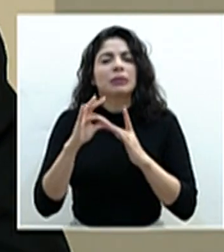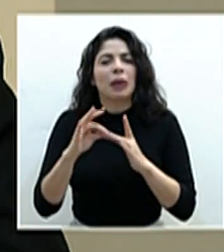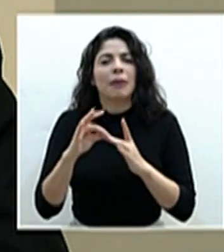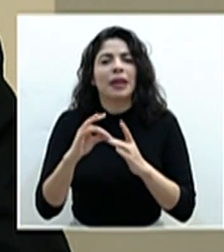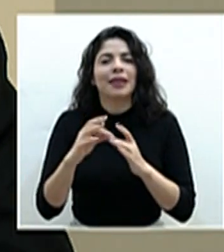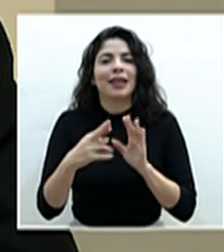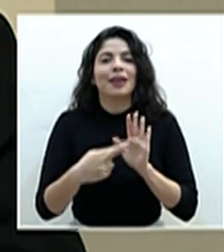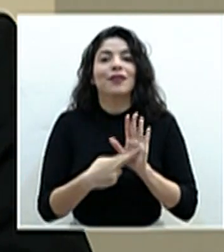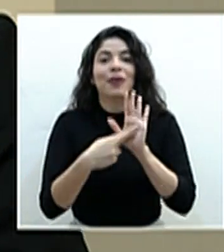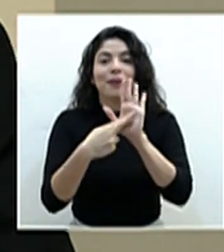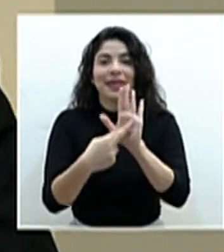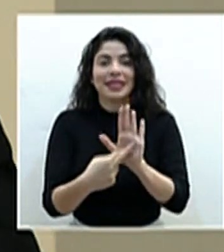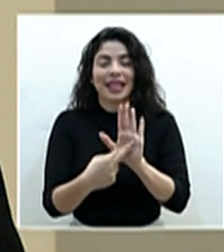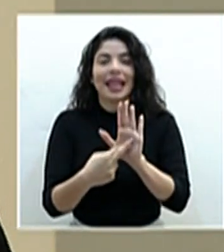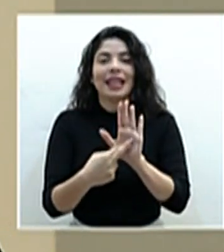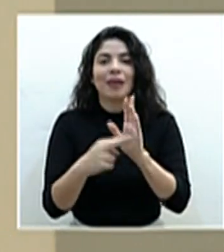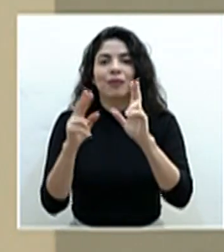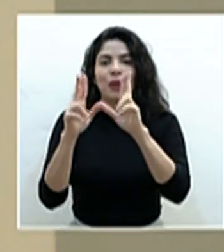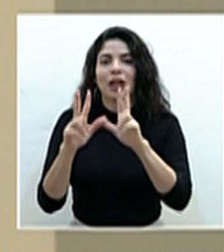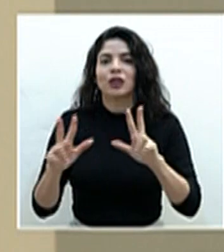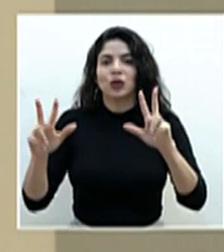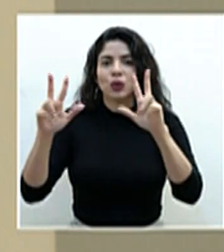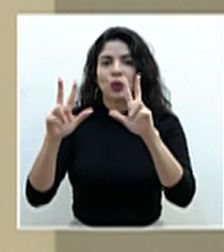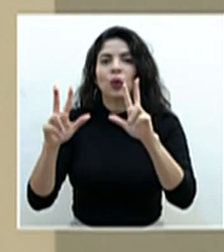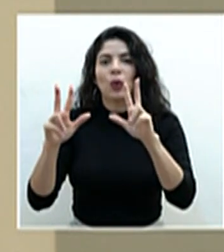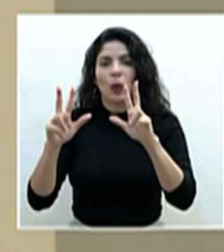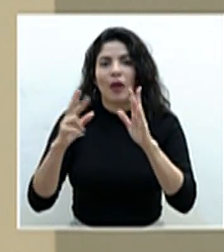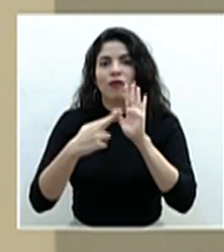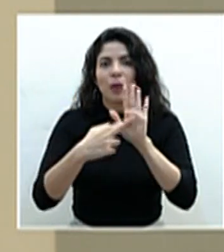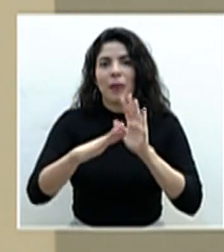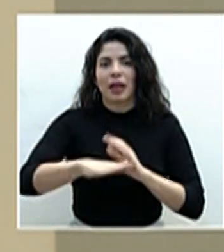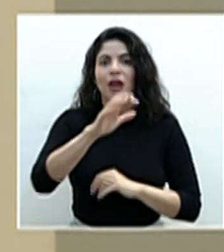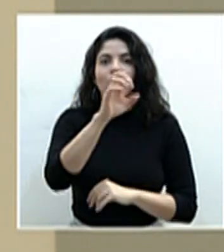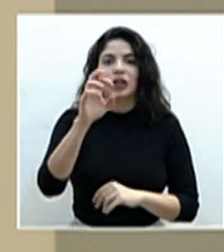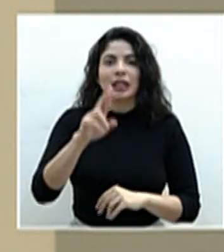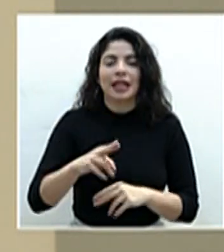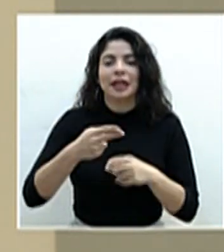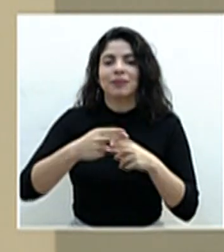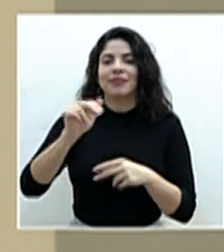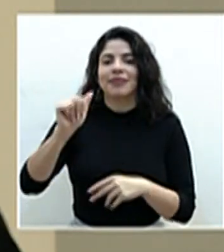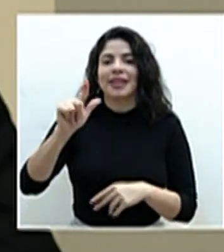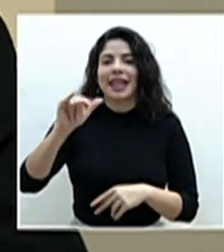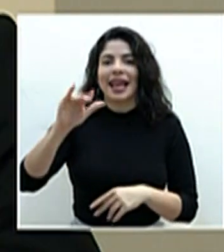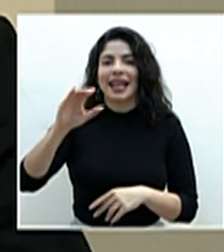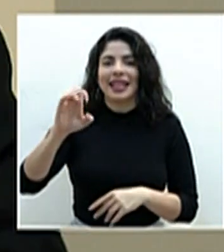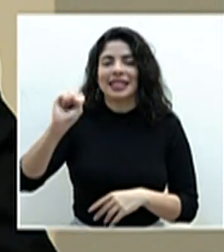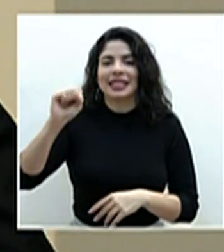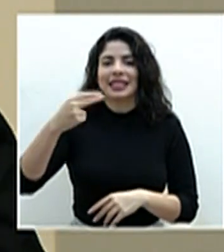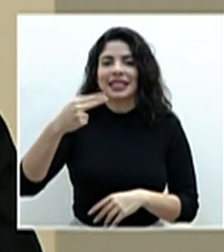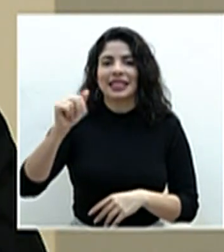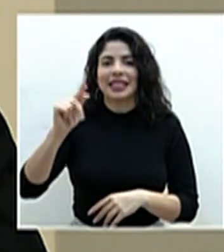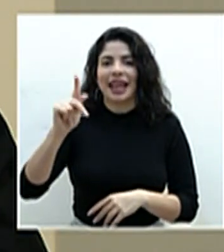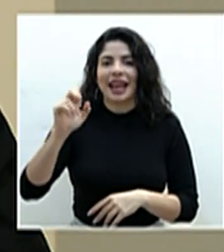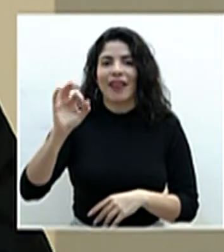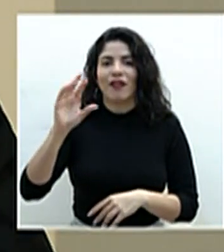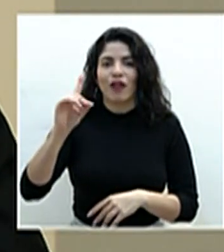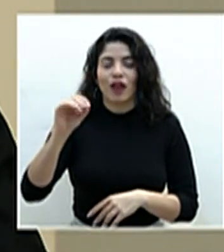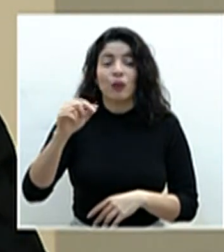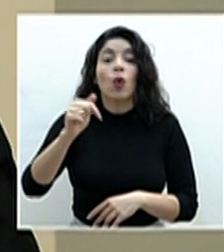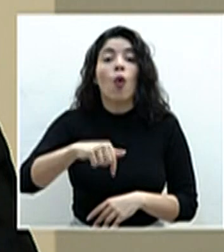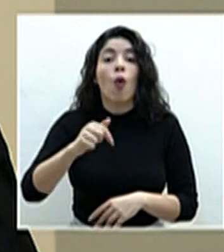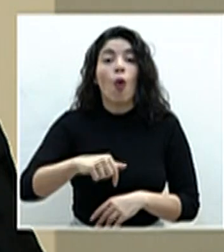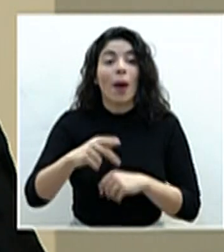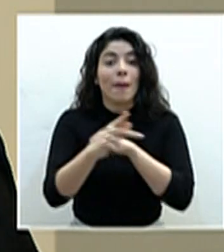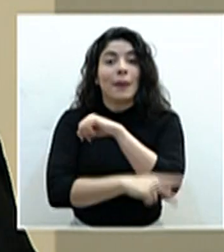la representante de Naciones Unidas en Costa Rica, doña Alice Shackelford. El día de hoy anunciamos